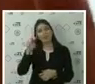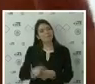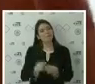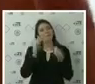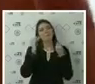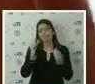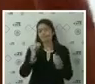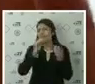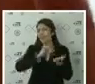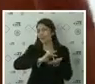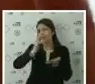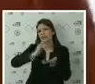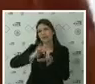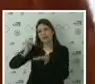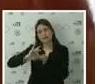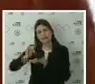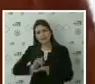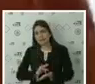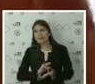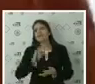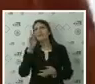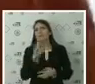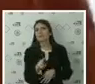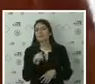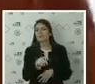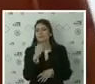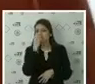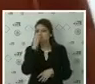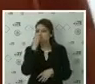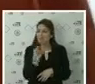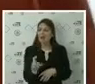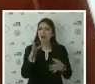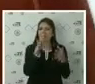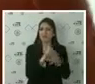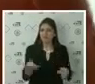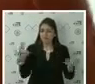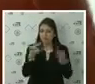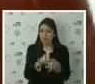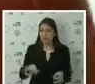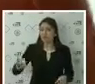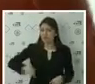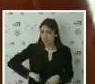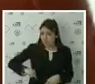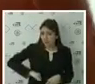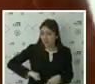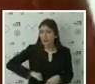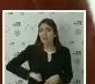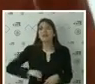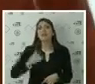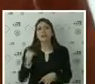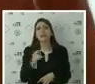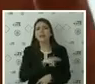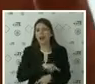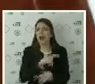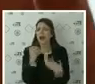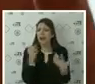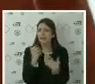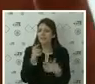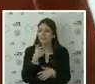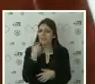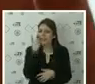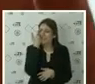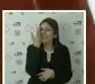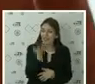La verdad es que creo que logramos un cierre interesante, pero sobre todo saben que logramos lo que pretendíamos y